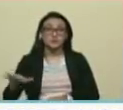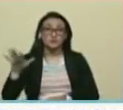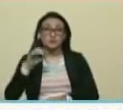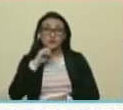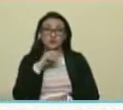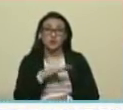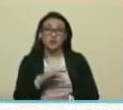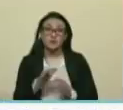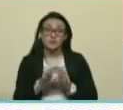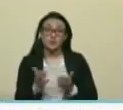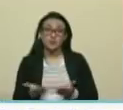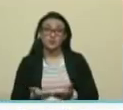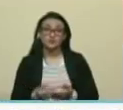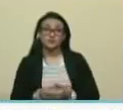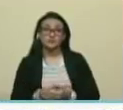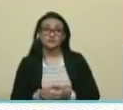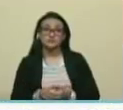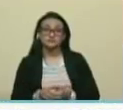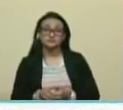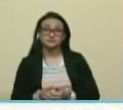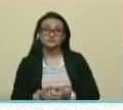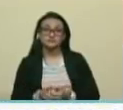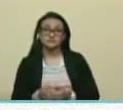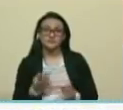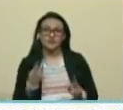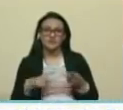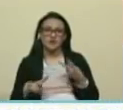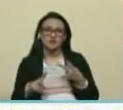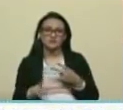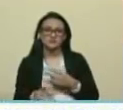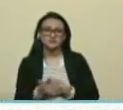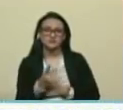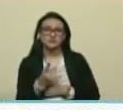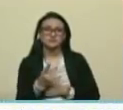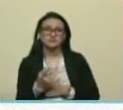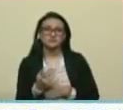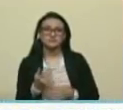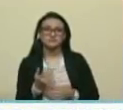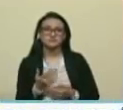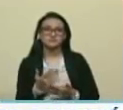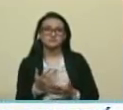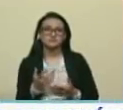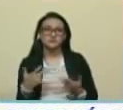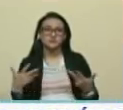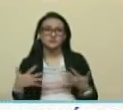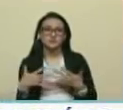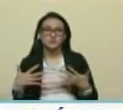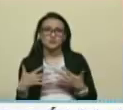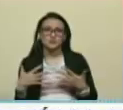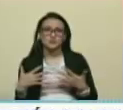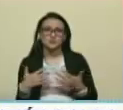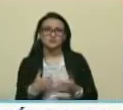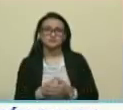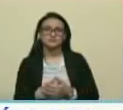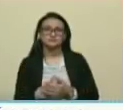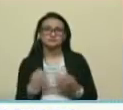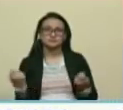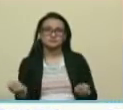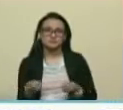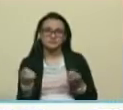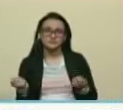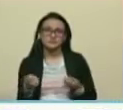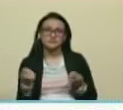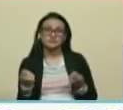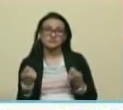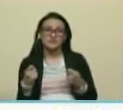de la humanidad ha aparecido el falso positivo como una instancia de guerra psicológica para promover,